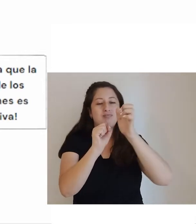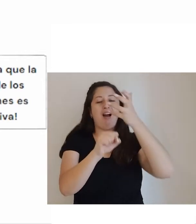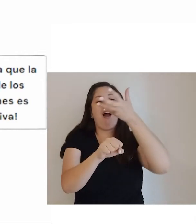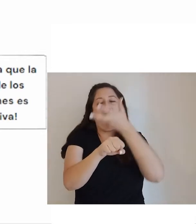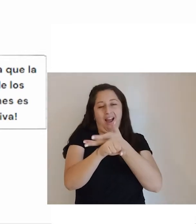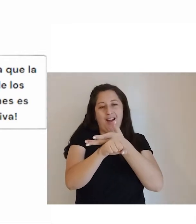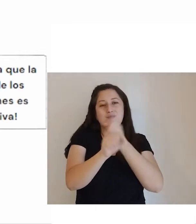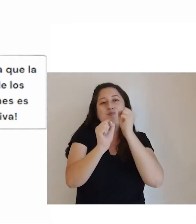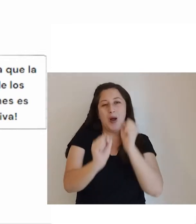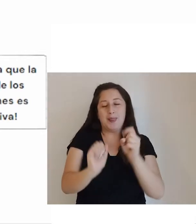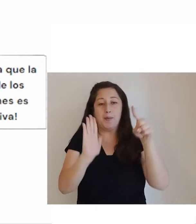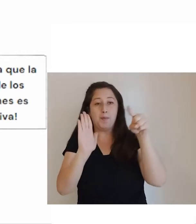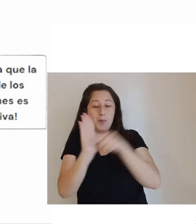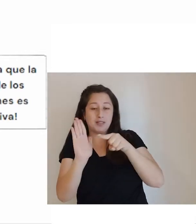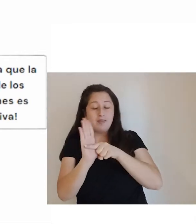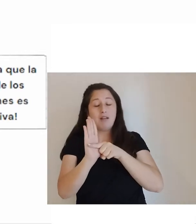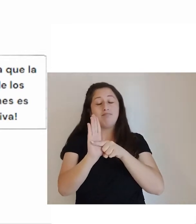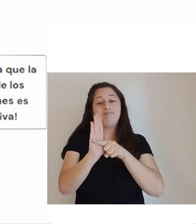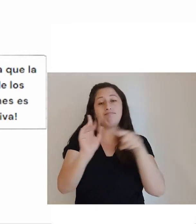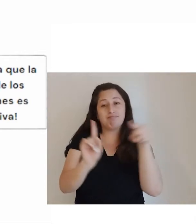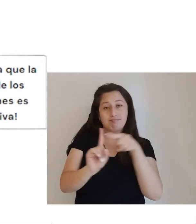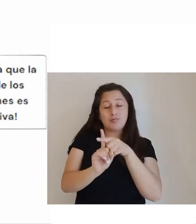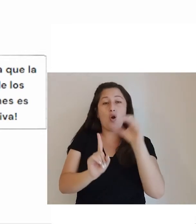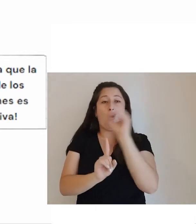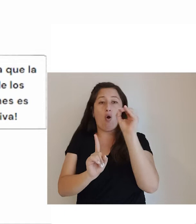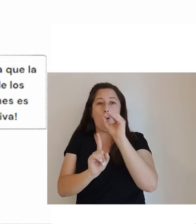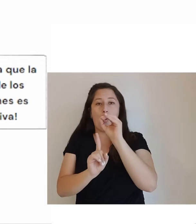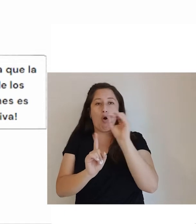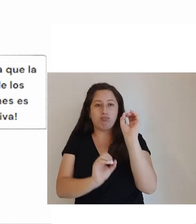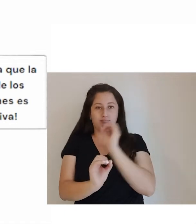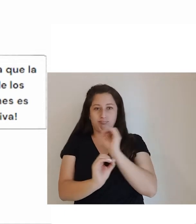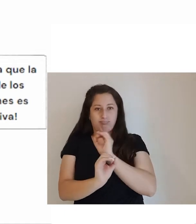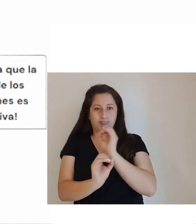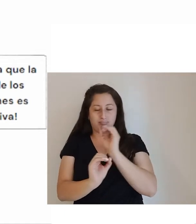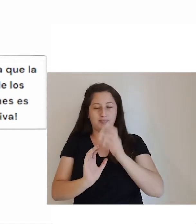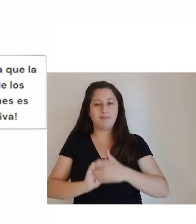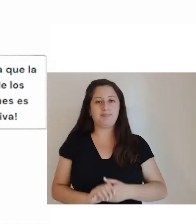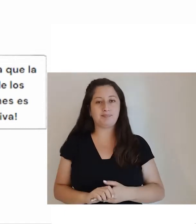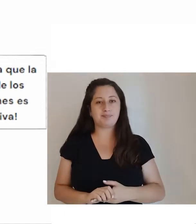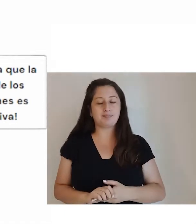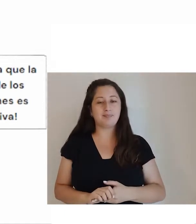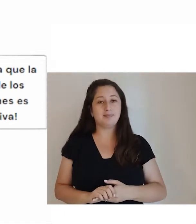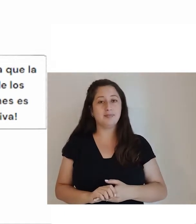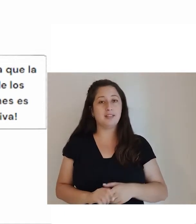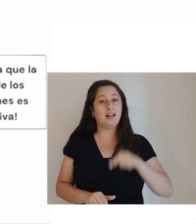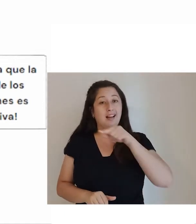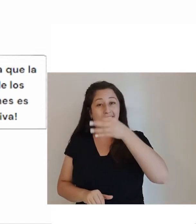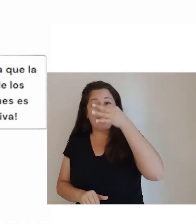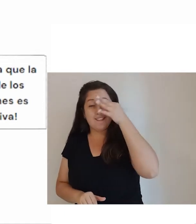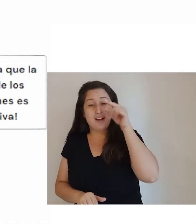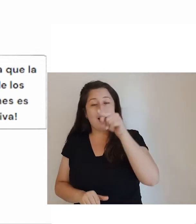ser positiva, negativa o neutra, dependiendo de cada caso. A la izquierda ves